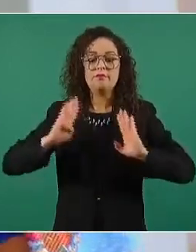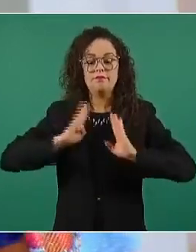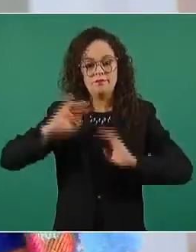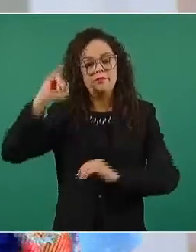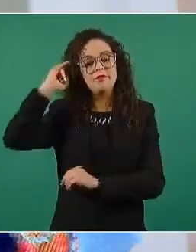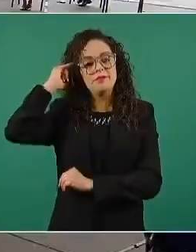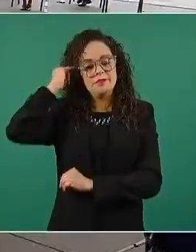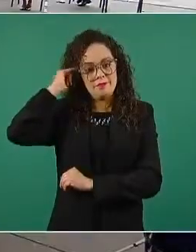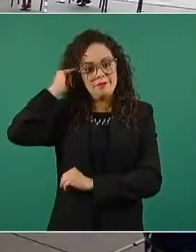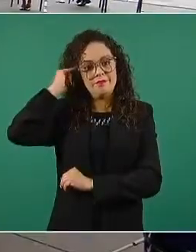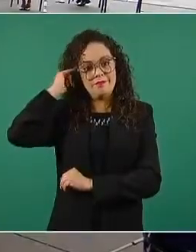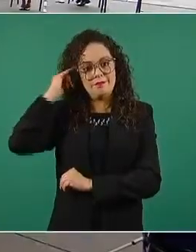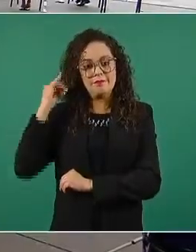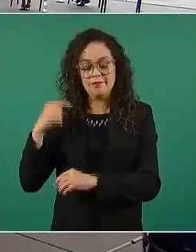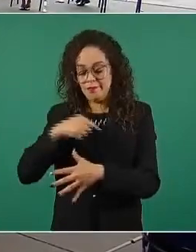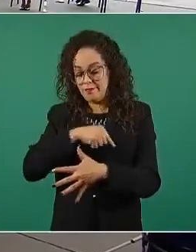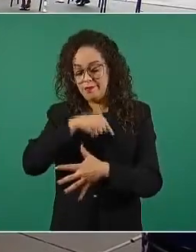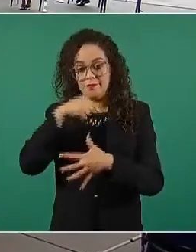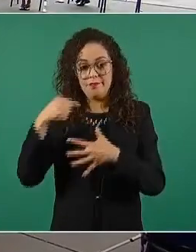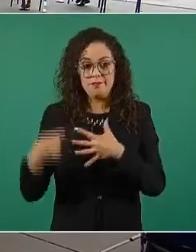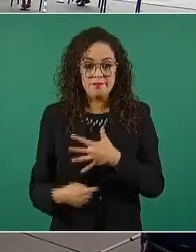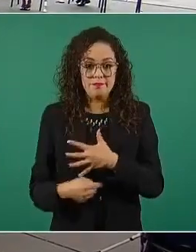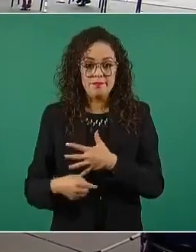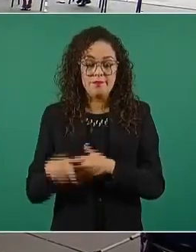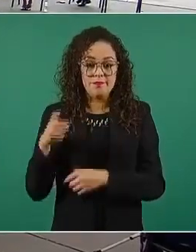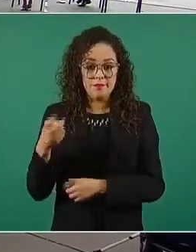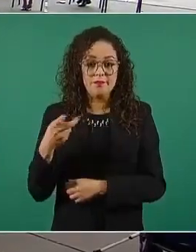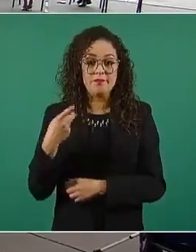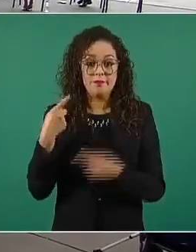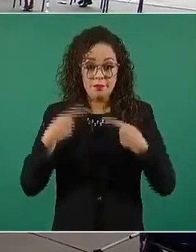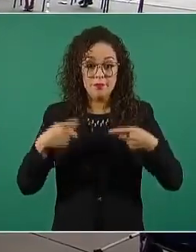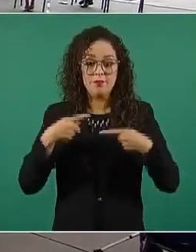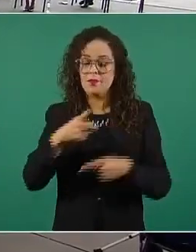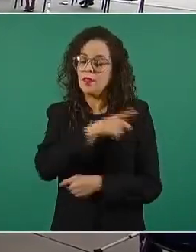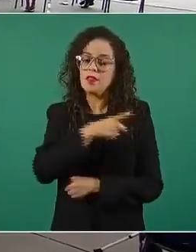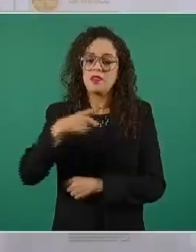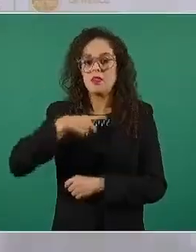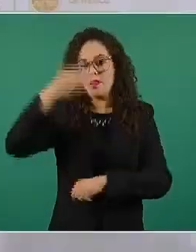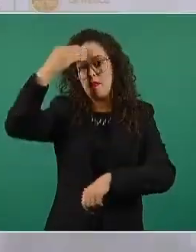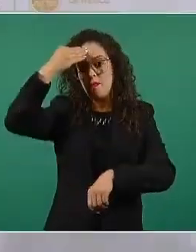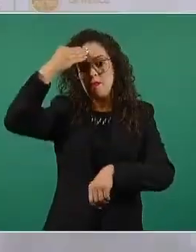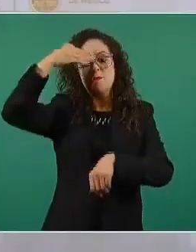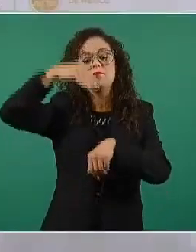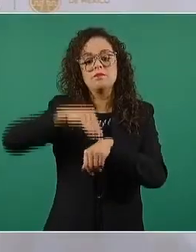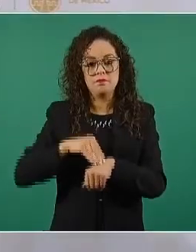indígenas. Esas son las personas que necesitamos recordar.